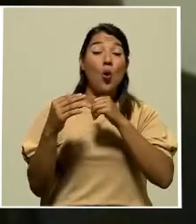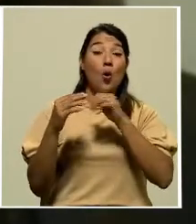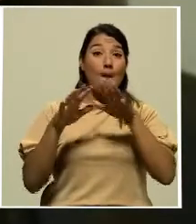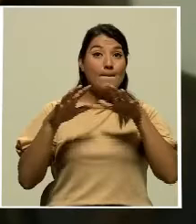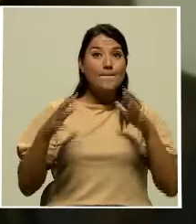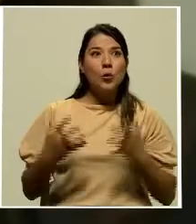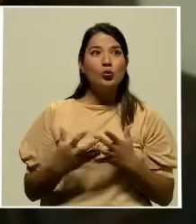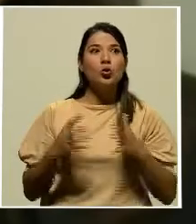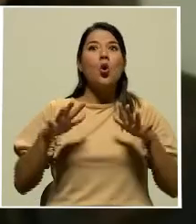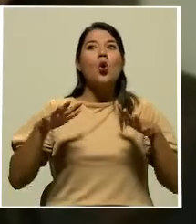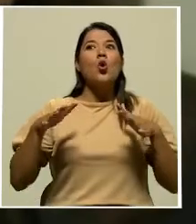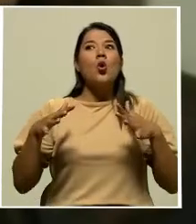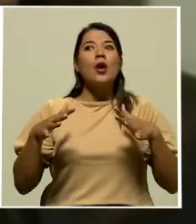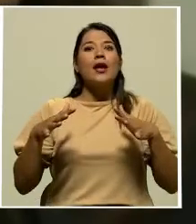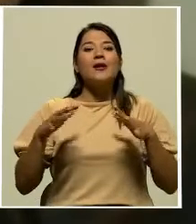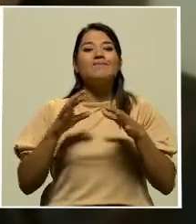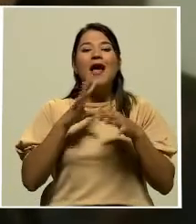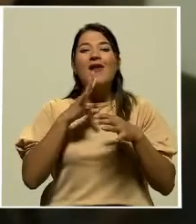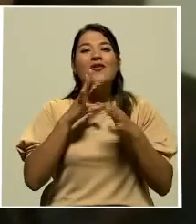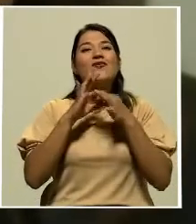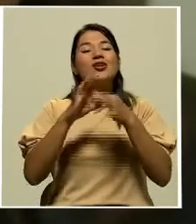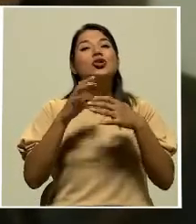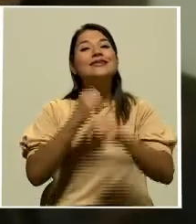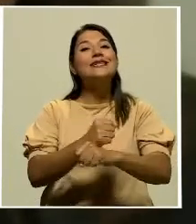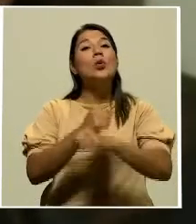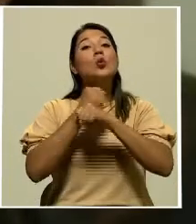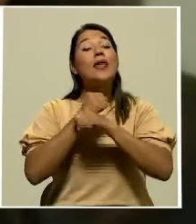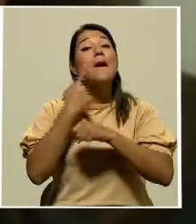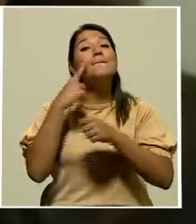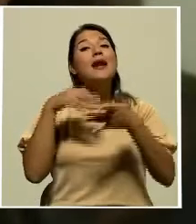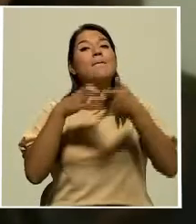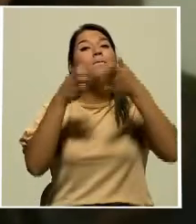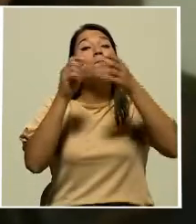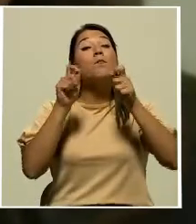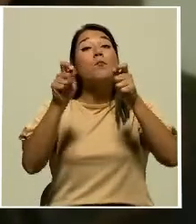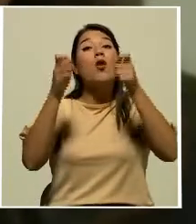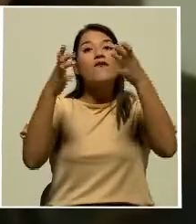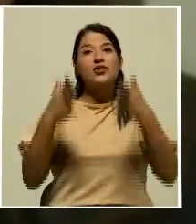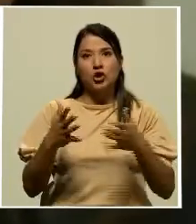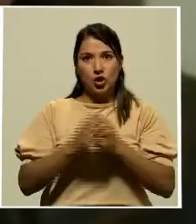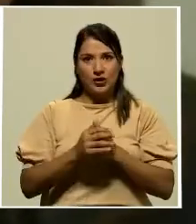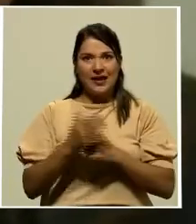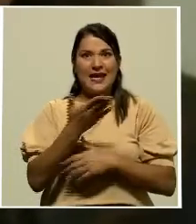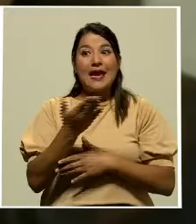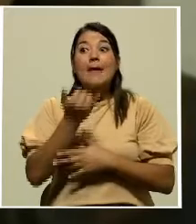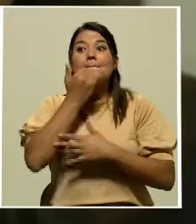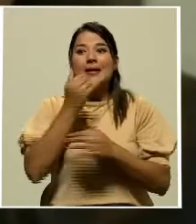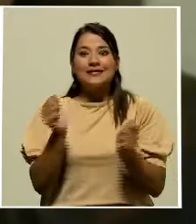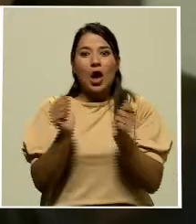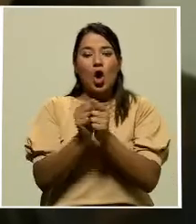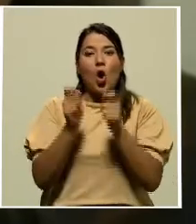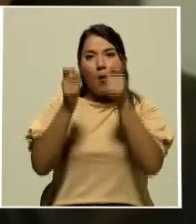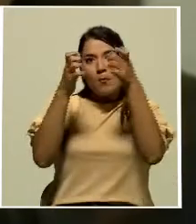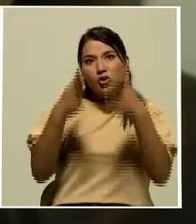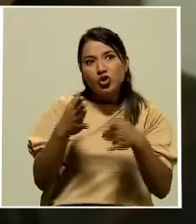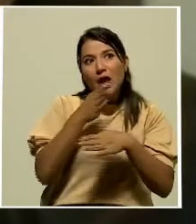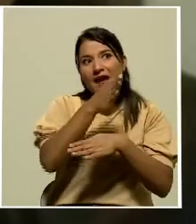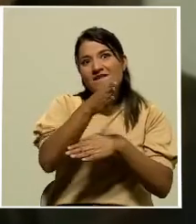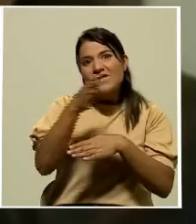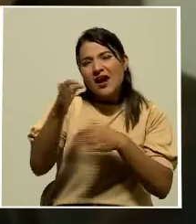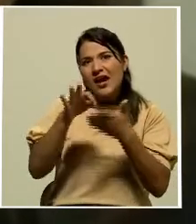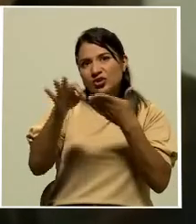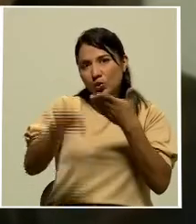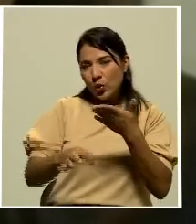¿Cómo minimizar el riesgo de contagio? ¿Qué pasa con los docentes que van a dar clases en distintas escuelas?